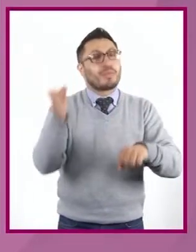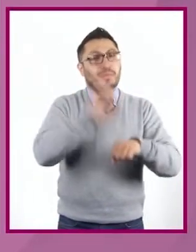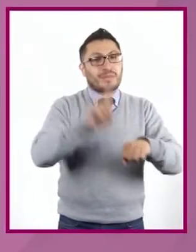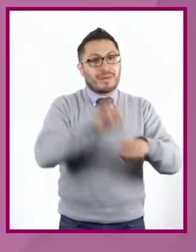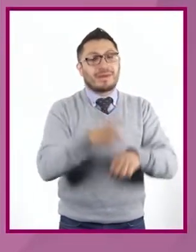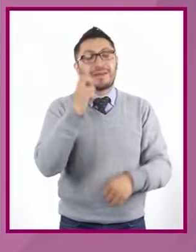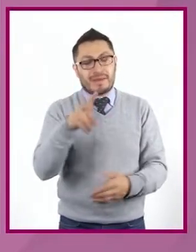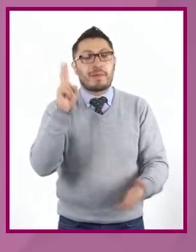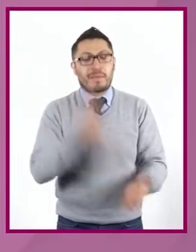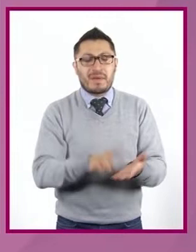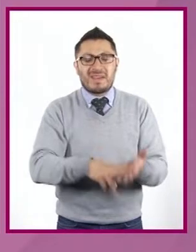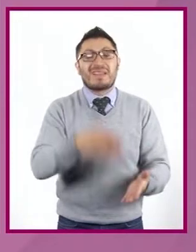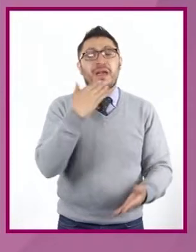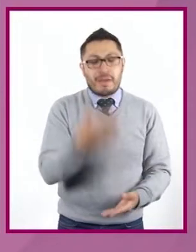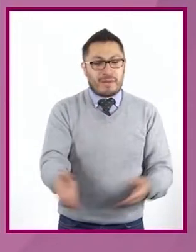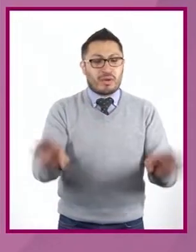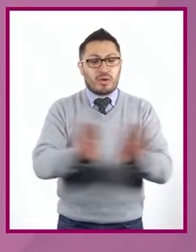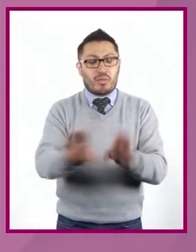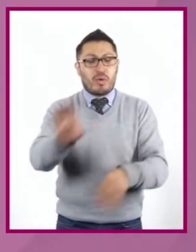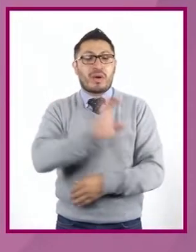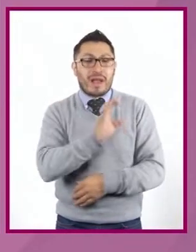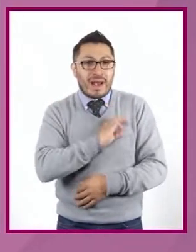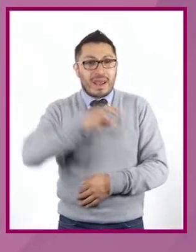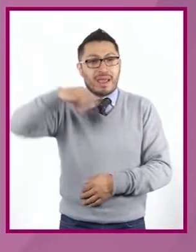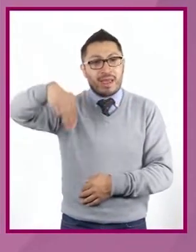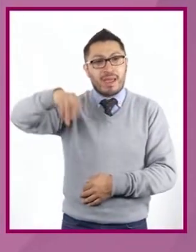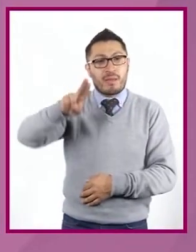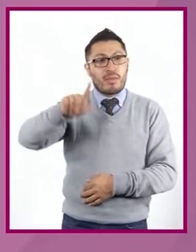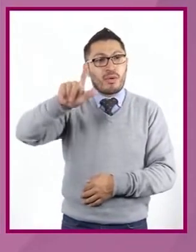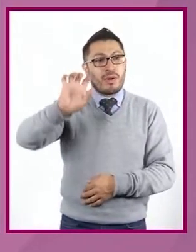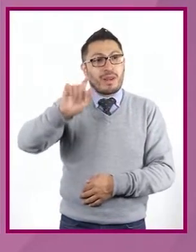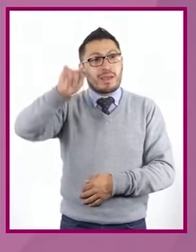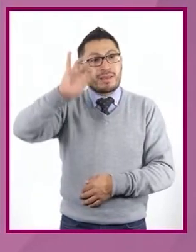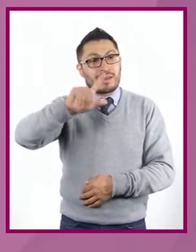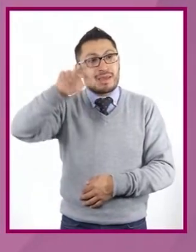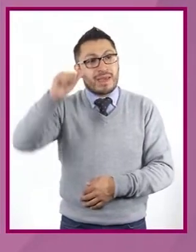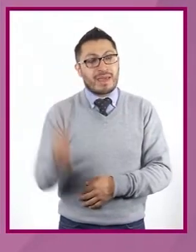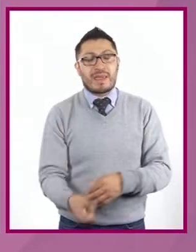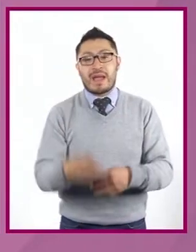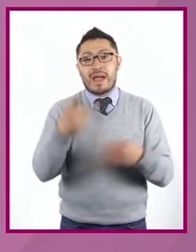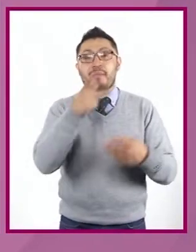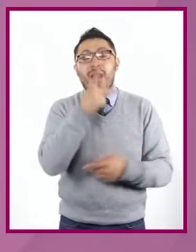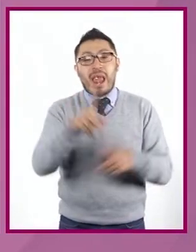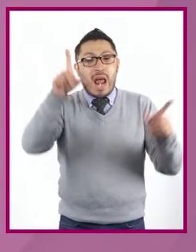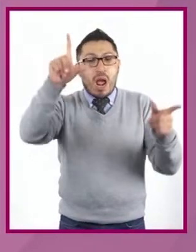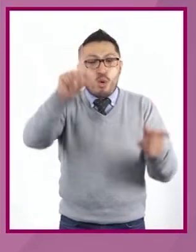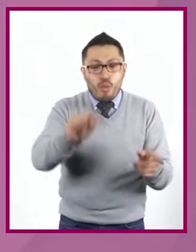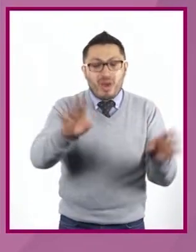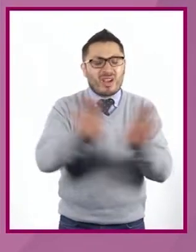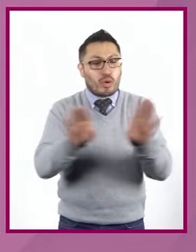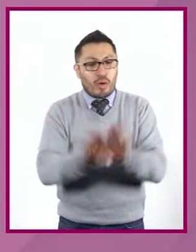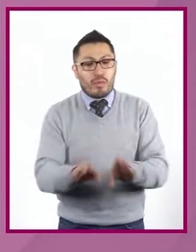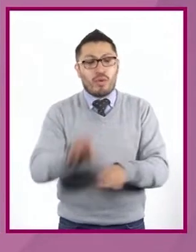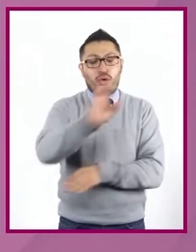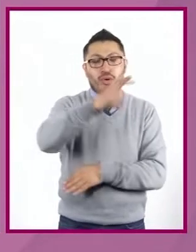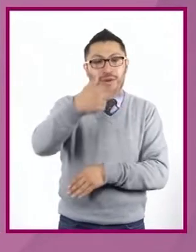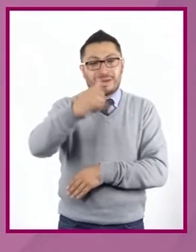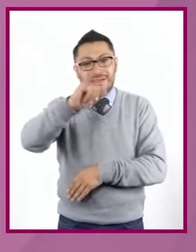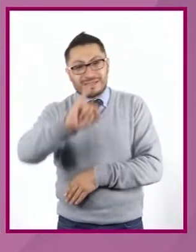valen las expresiones afectivas, las muletillas y hasta los diminutivos, como cuando hablamos de algo